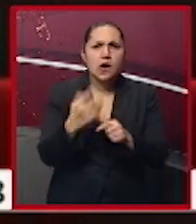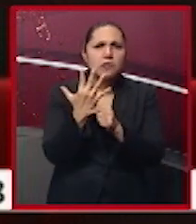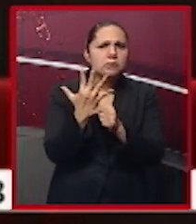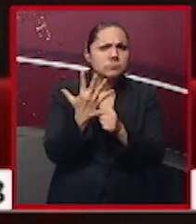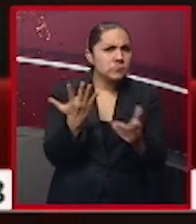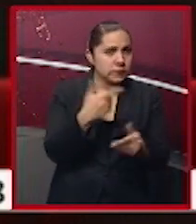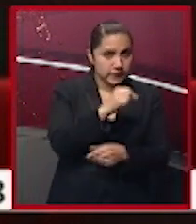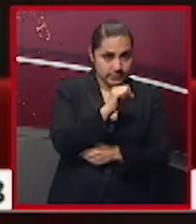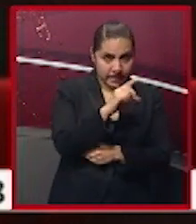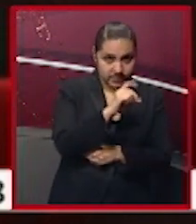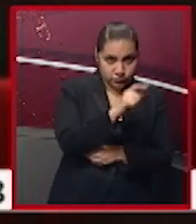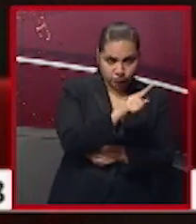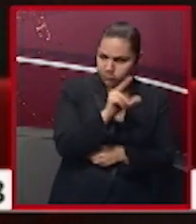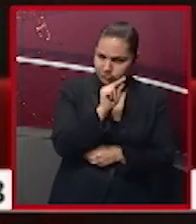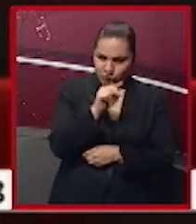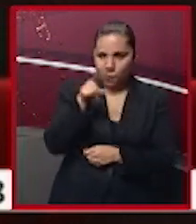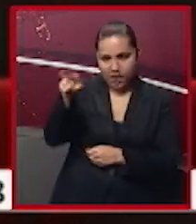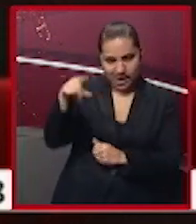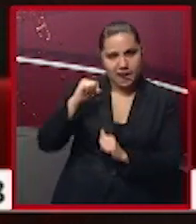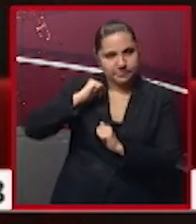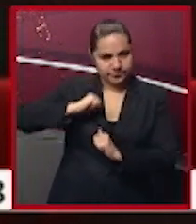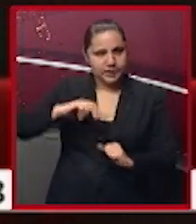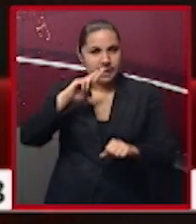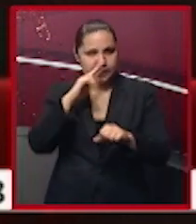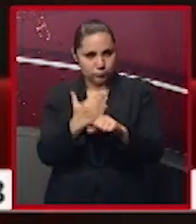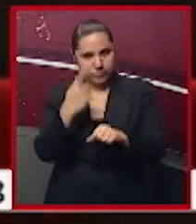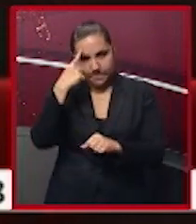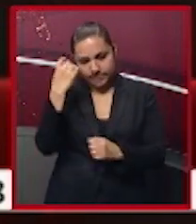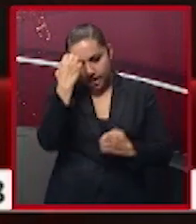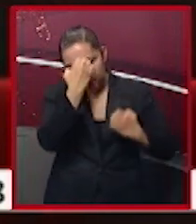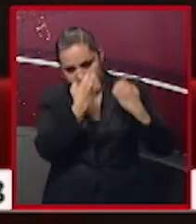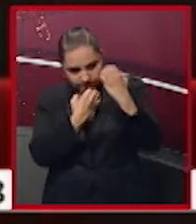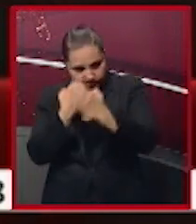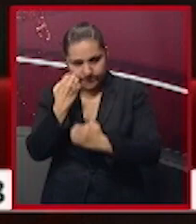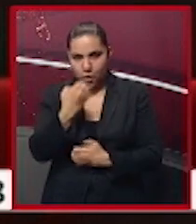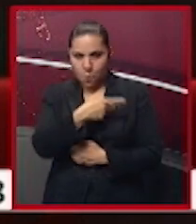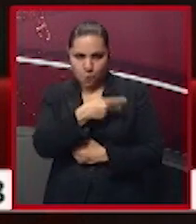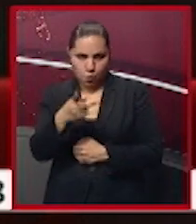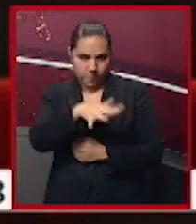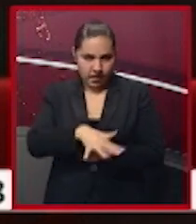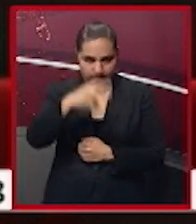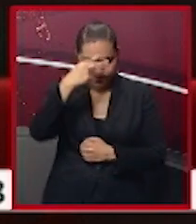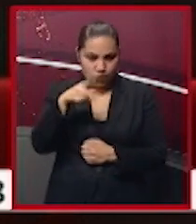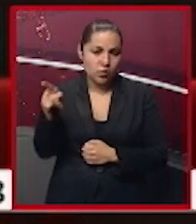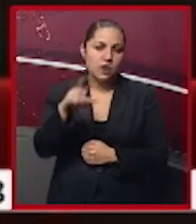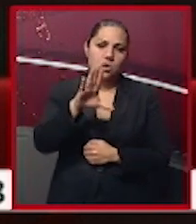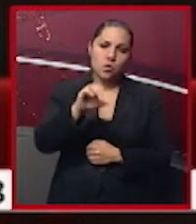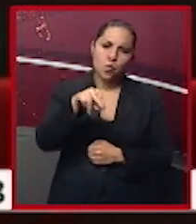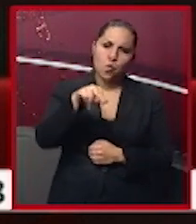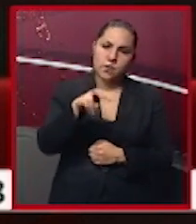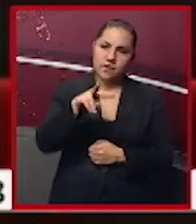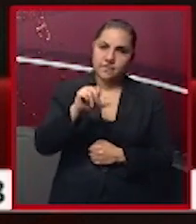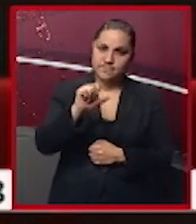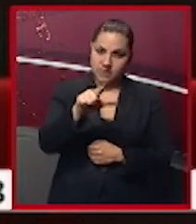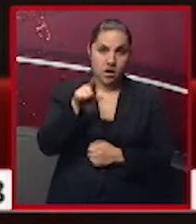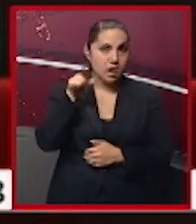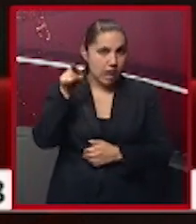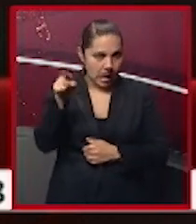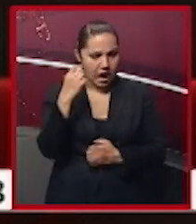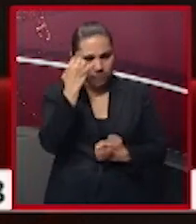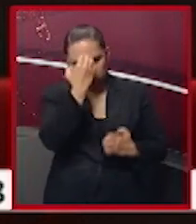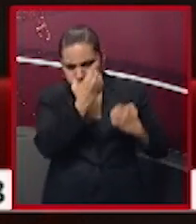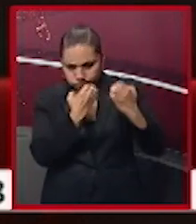autónomo encargado de medir la pobreza en nuestro país, el Consejo Nacional de Evaluación de la Política de